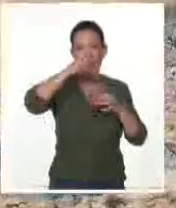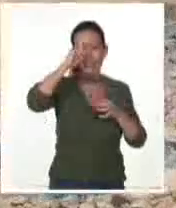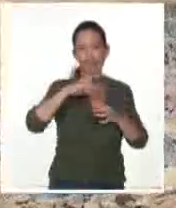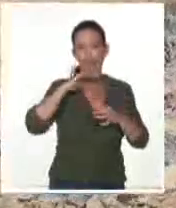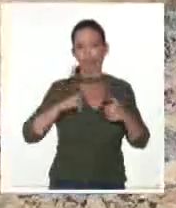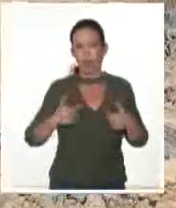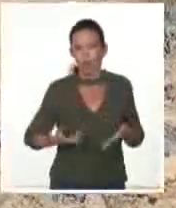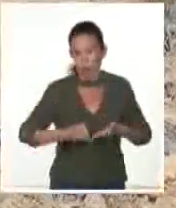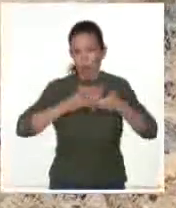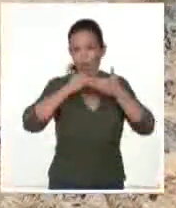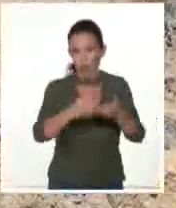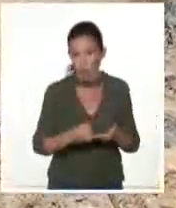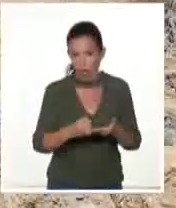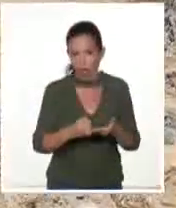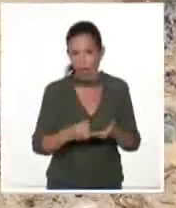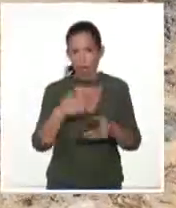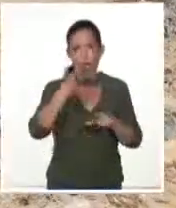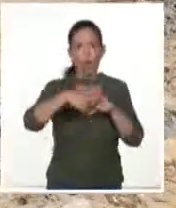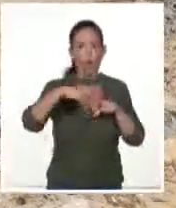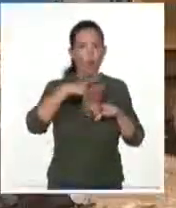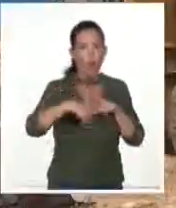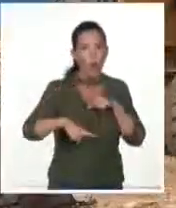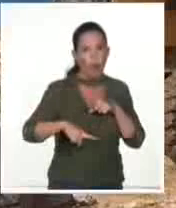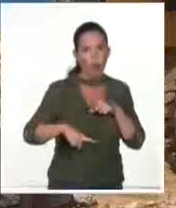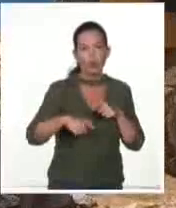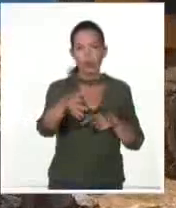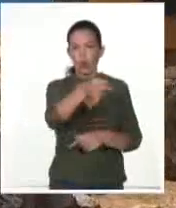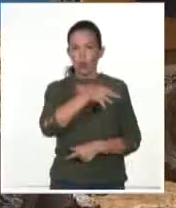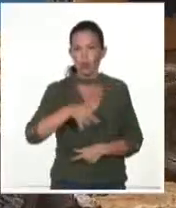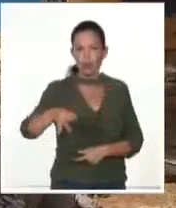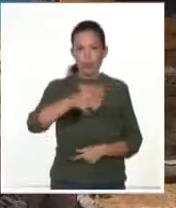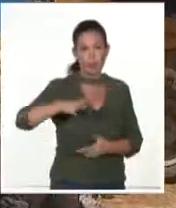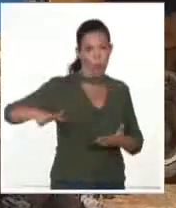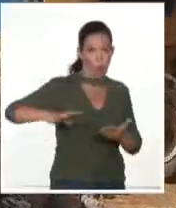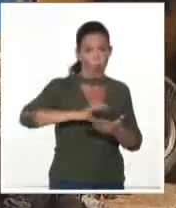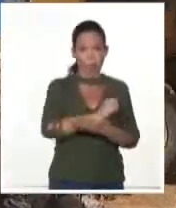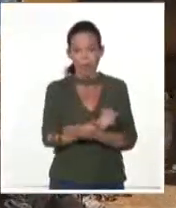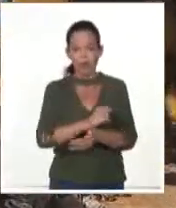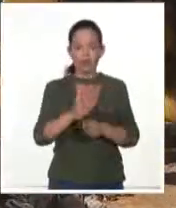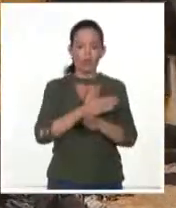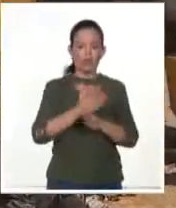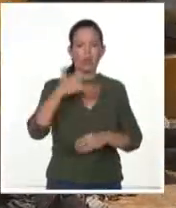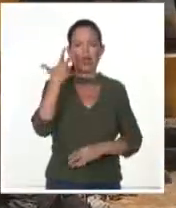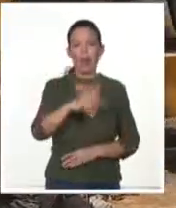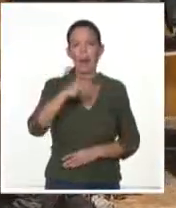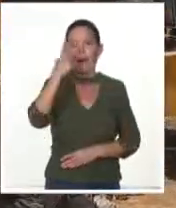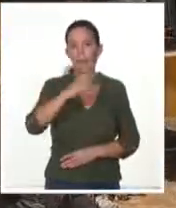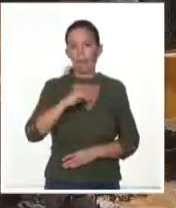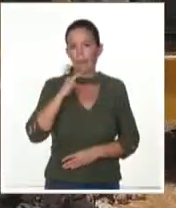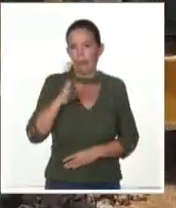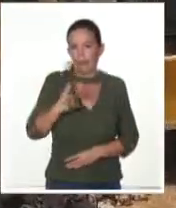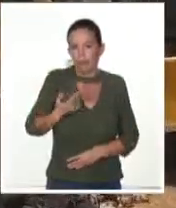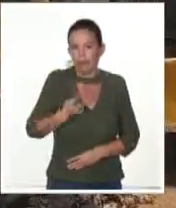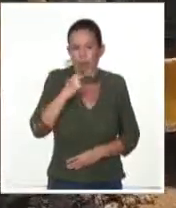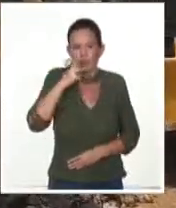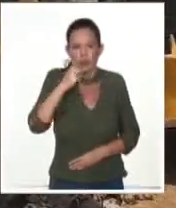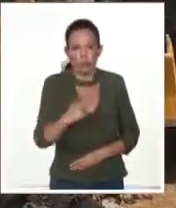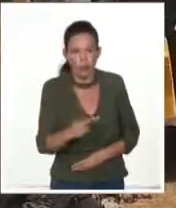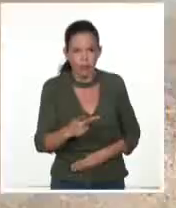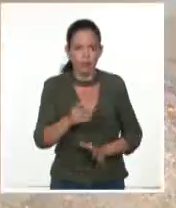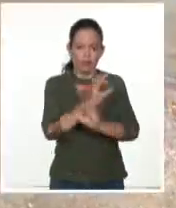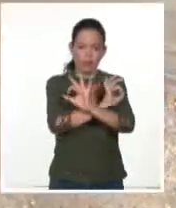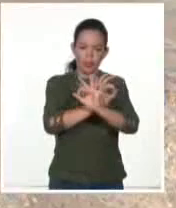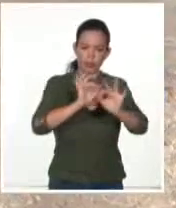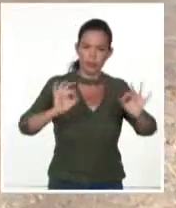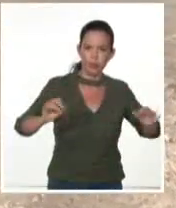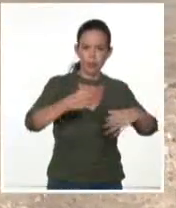11 municipios de la provincia de Mayabeque se desarrollaron actividades prácticas dirigidas a reducir vulnerabilidades, fundamentalmente acciones de